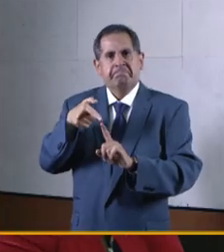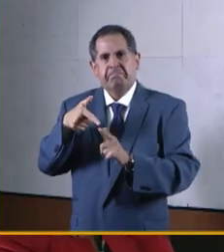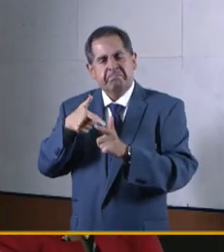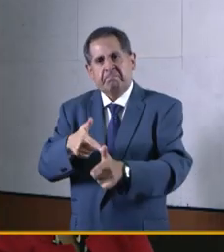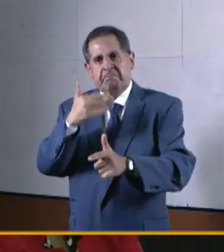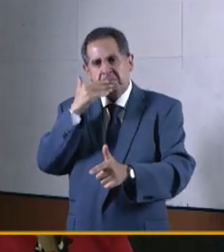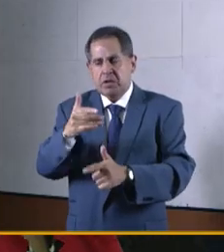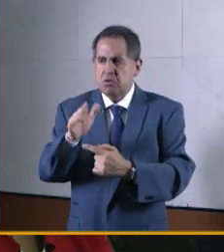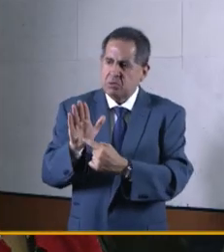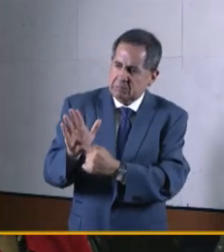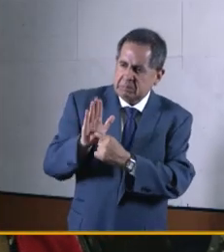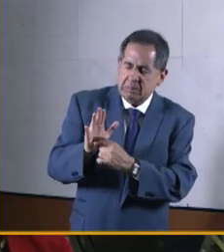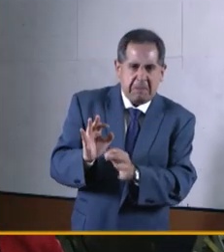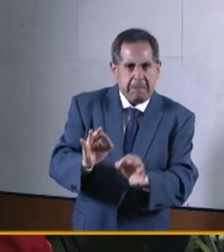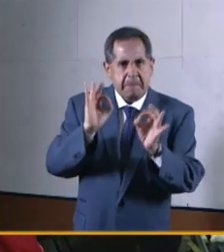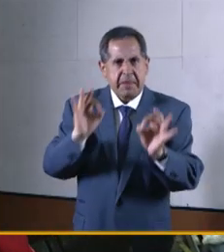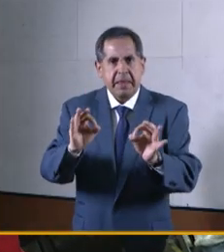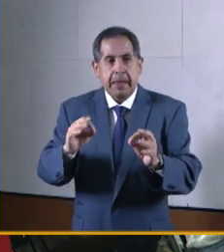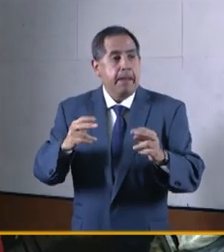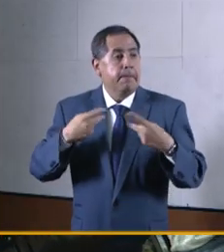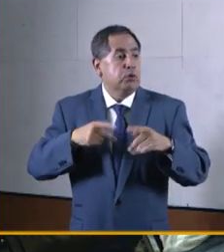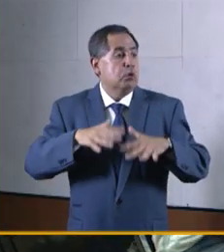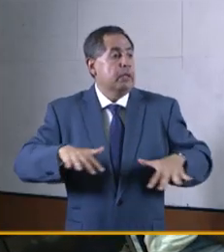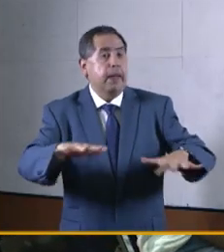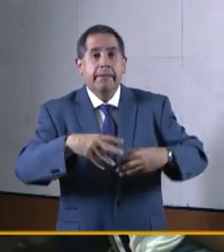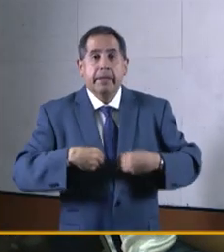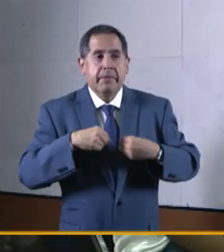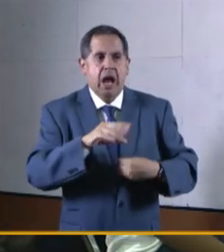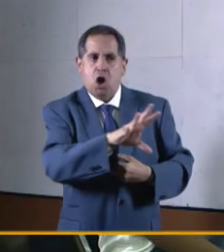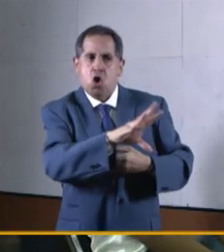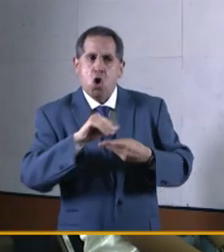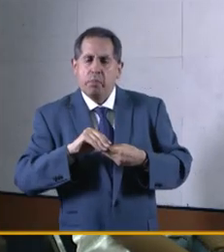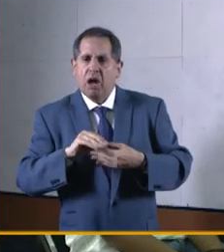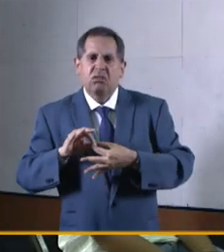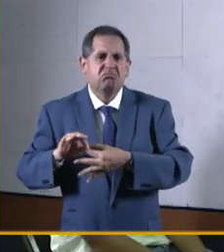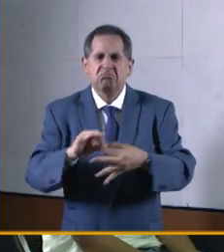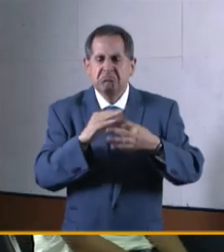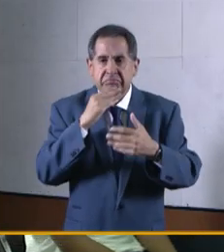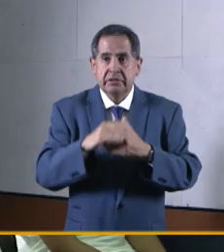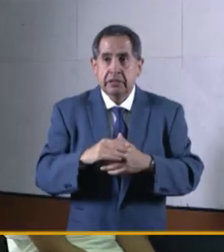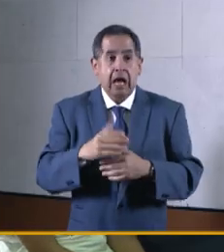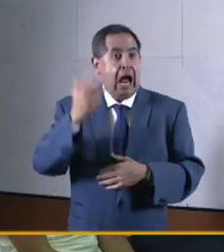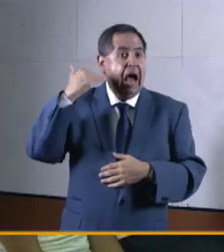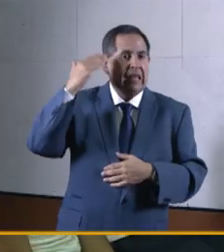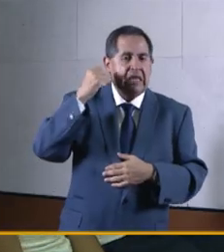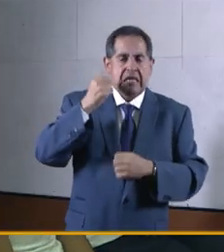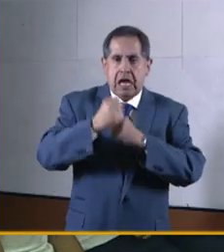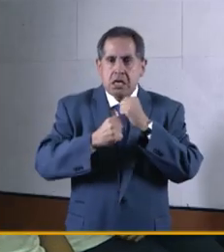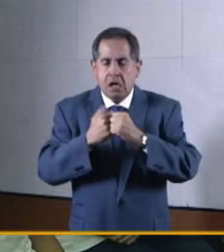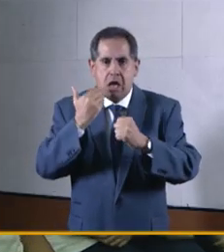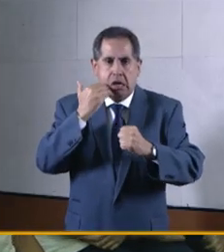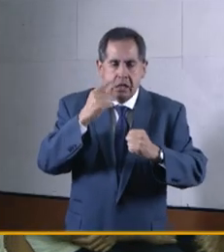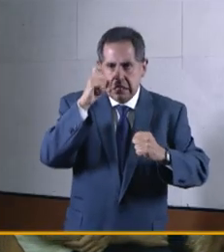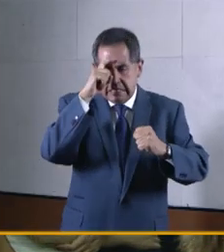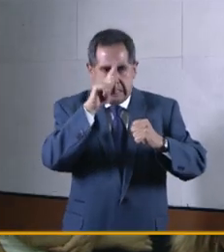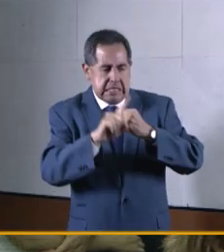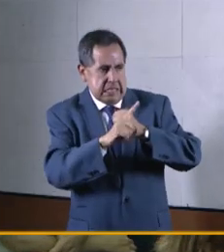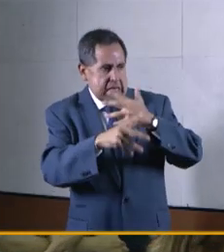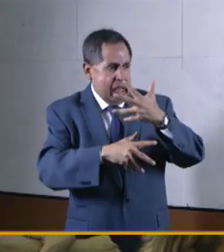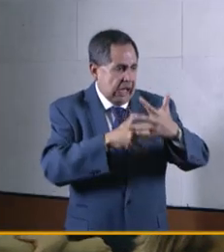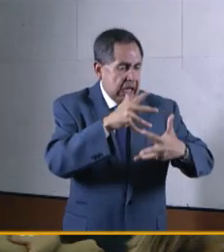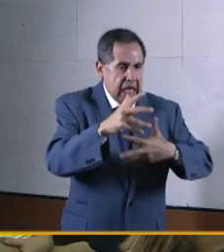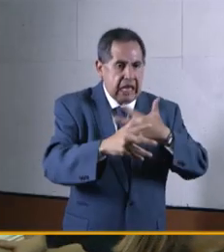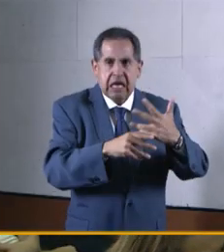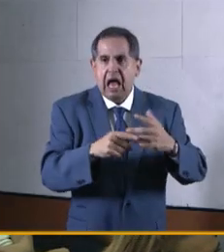reflejo fiel de la vida del país años de decadencia y de agonía seguido de un